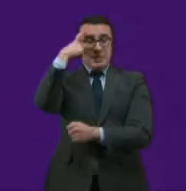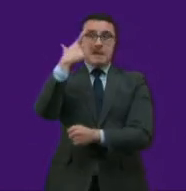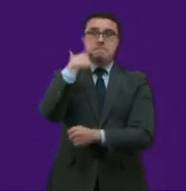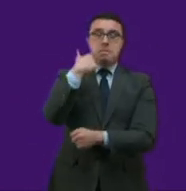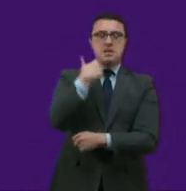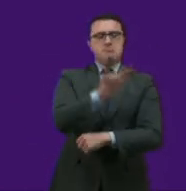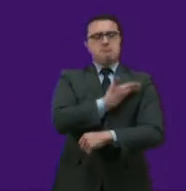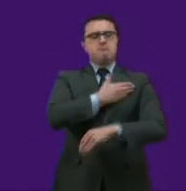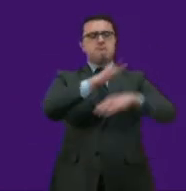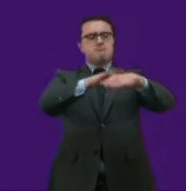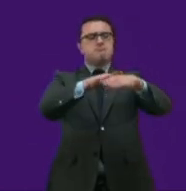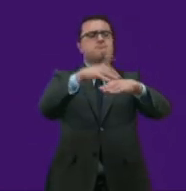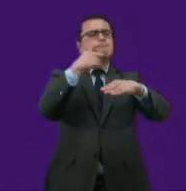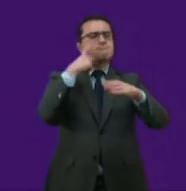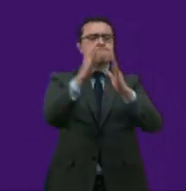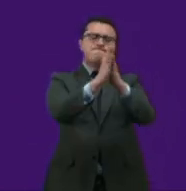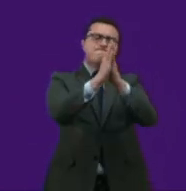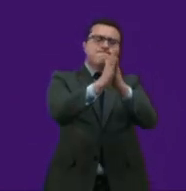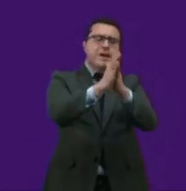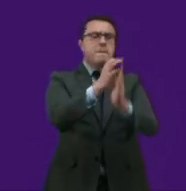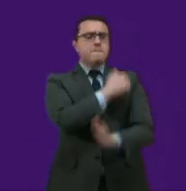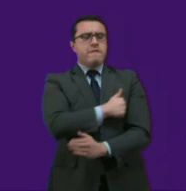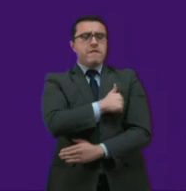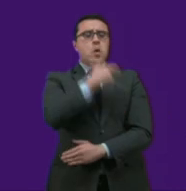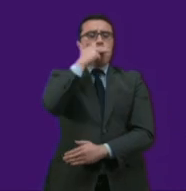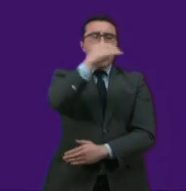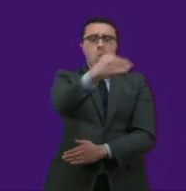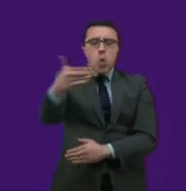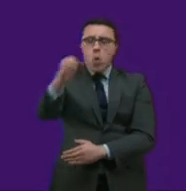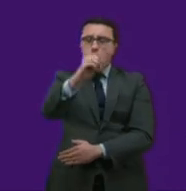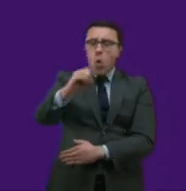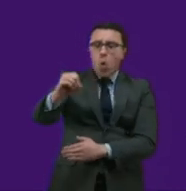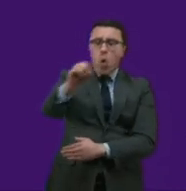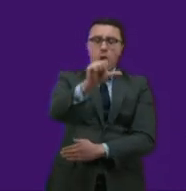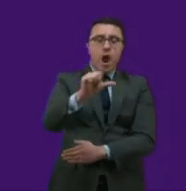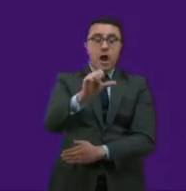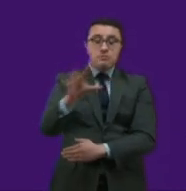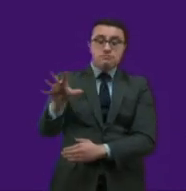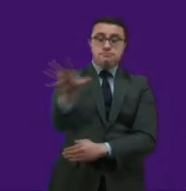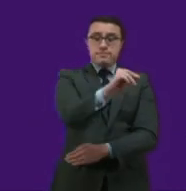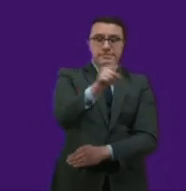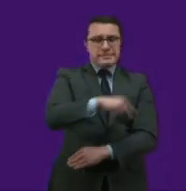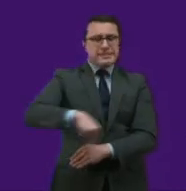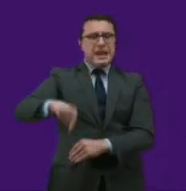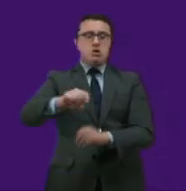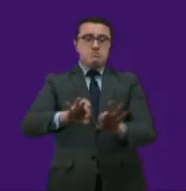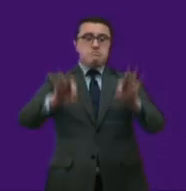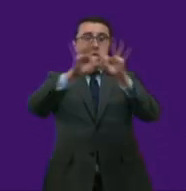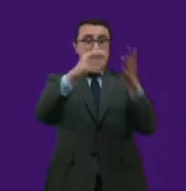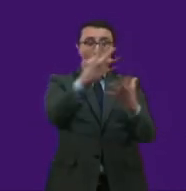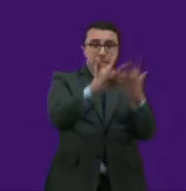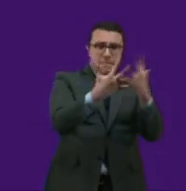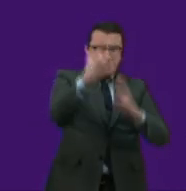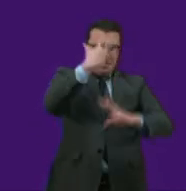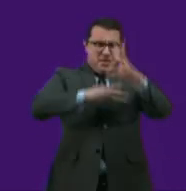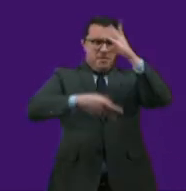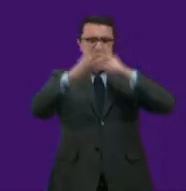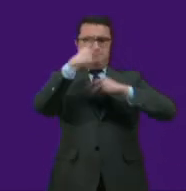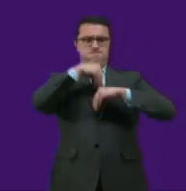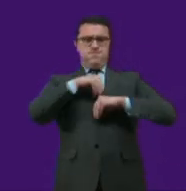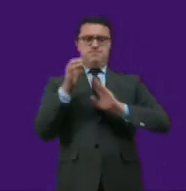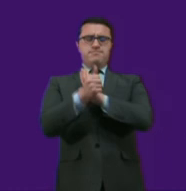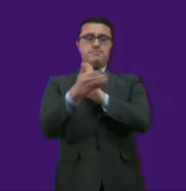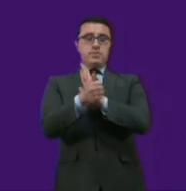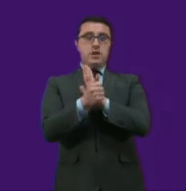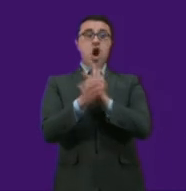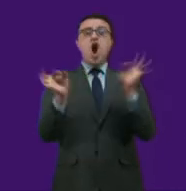favor, a todos los niños y niñas que sean muy buenos en matemáticas, o que, aunque no